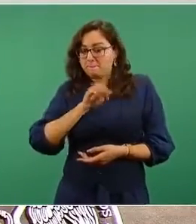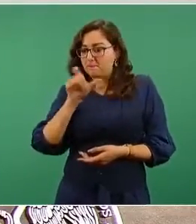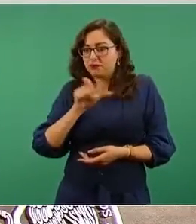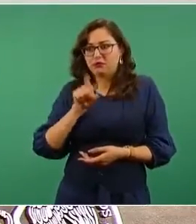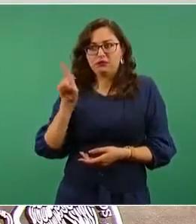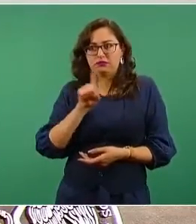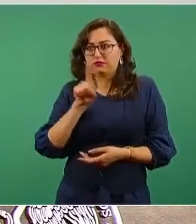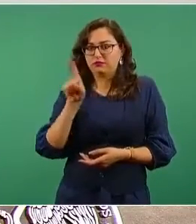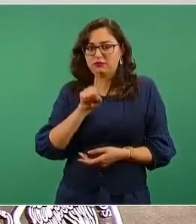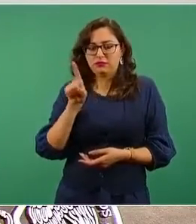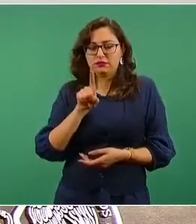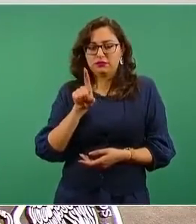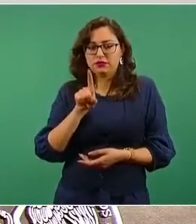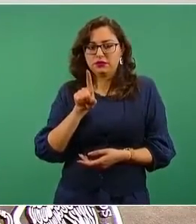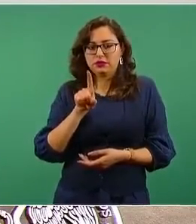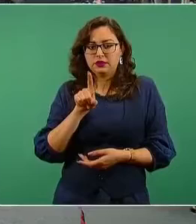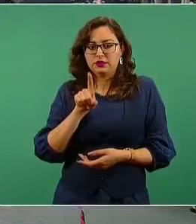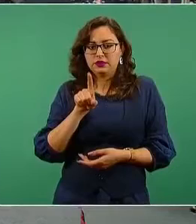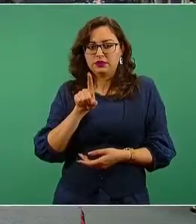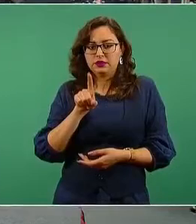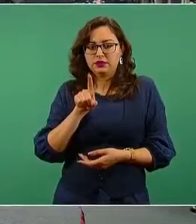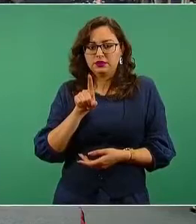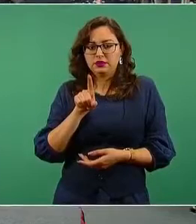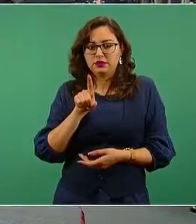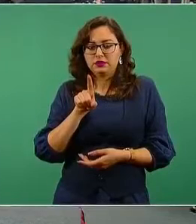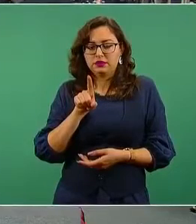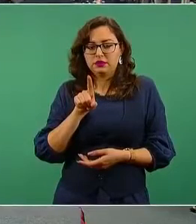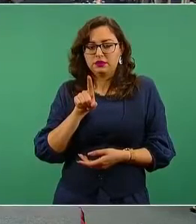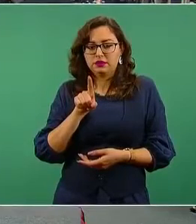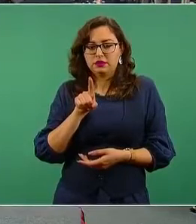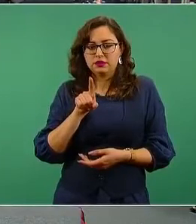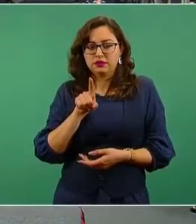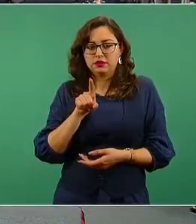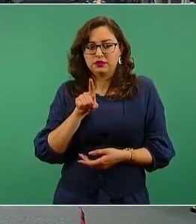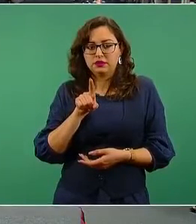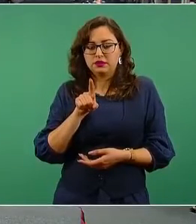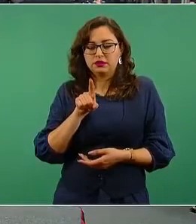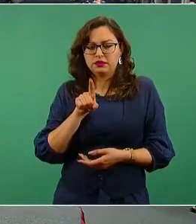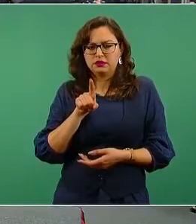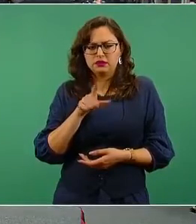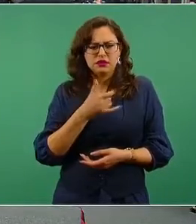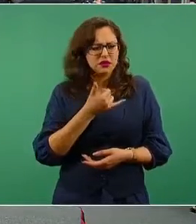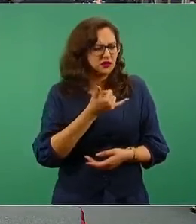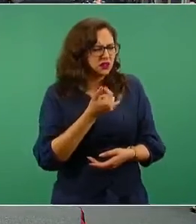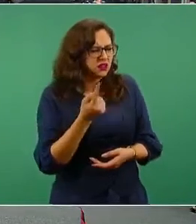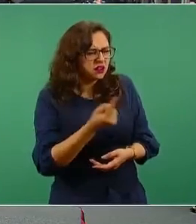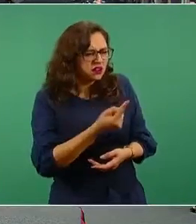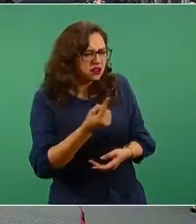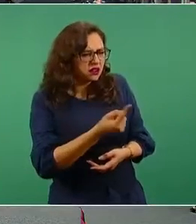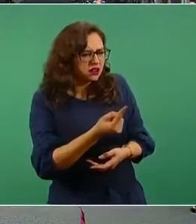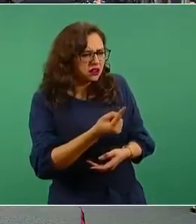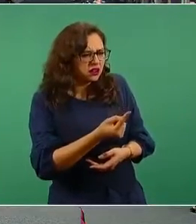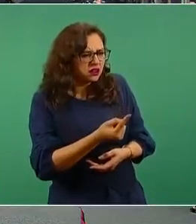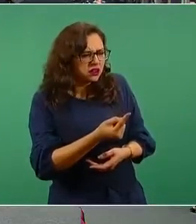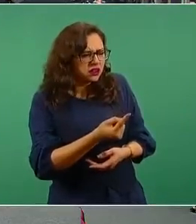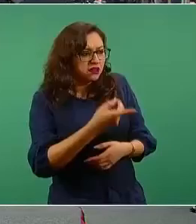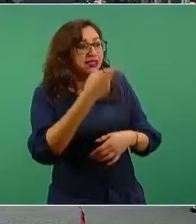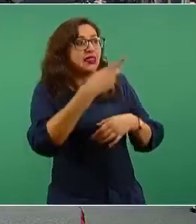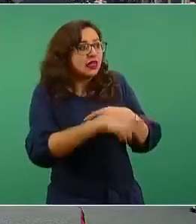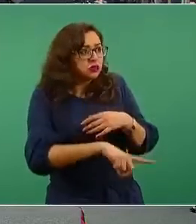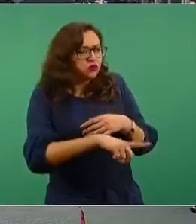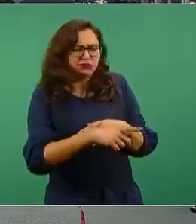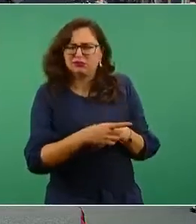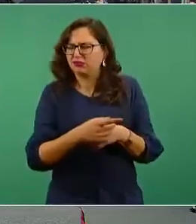el procedimiento jurídico. ¿Perdón? ¿Resarcimiento de daños? Resarcimiento de daños,